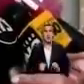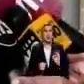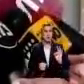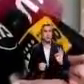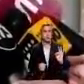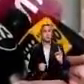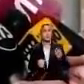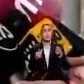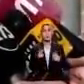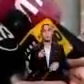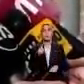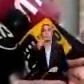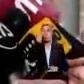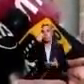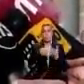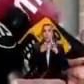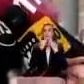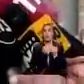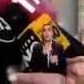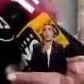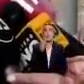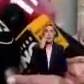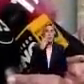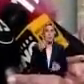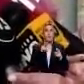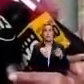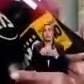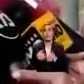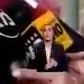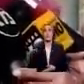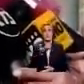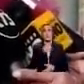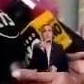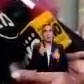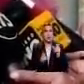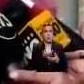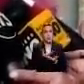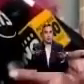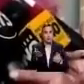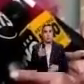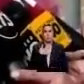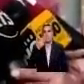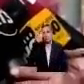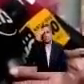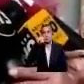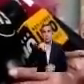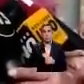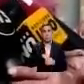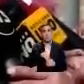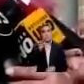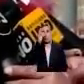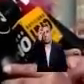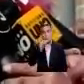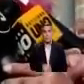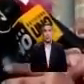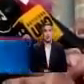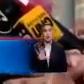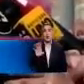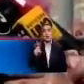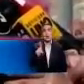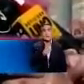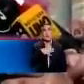afirma también por el familiar por la mamá y también por todas las personas que están enfermos dentro aquí del hospital que están luchando